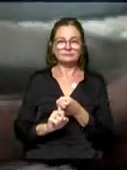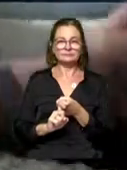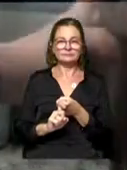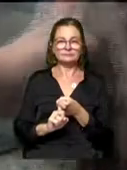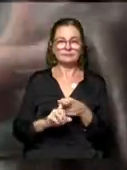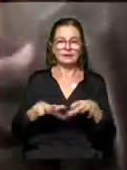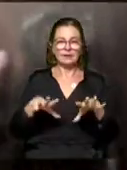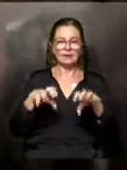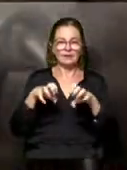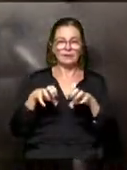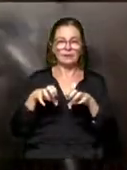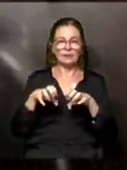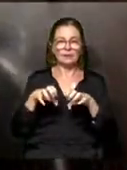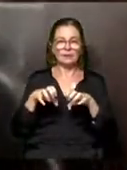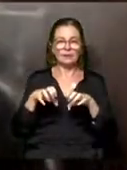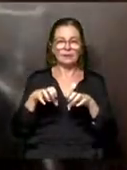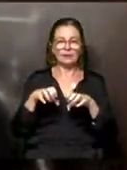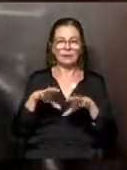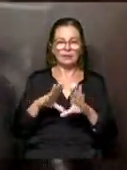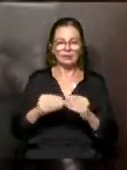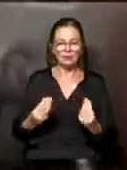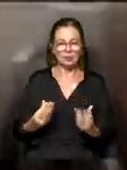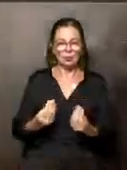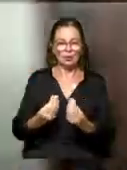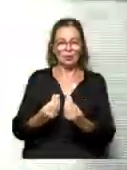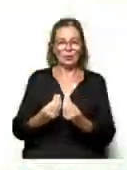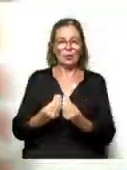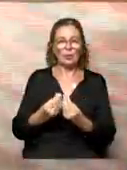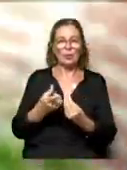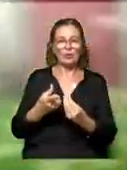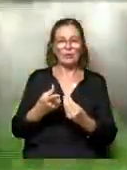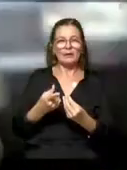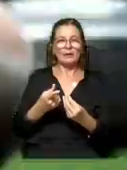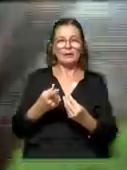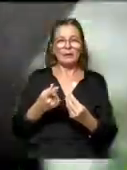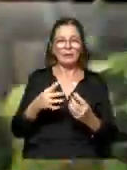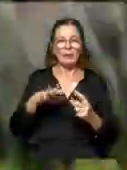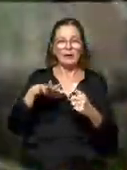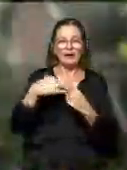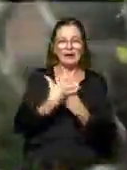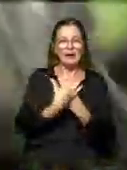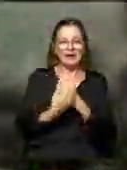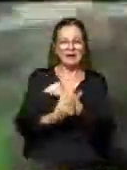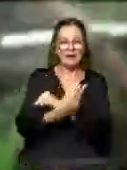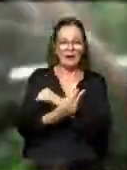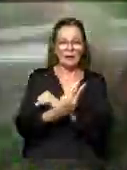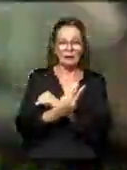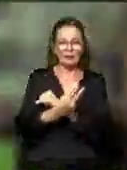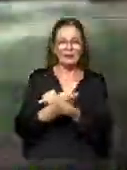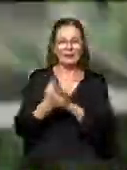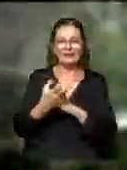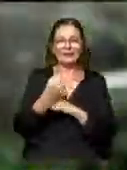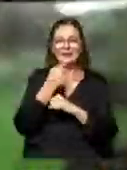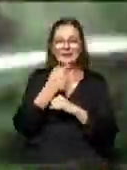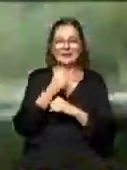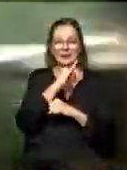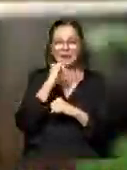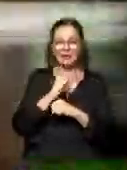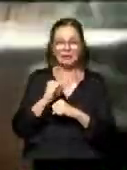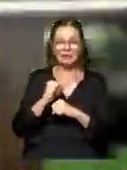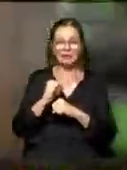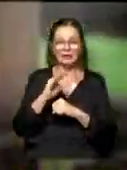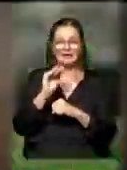Vivo en Xochimilco, en suelo urbano y colindo con el área natural protegida, es decir, con la zona